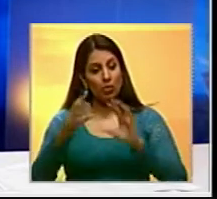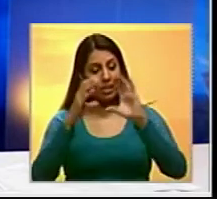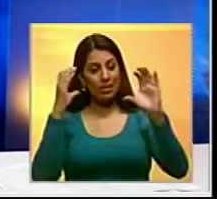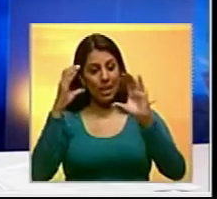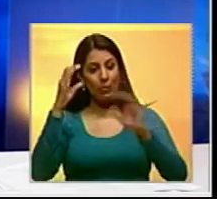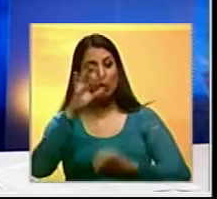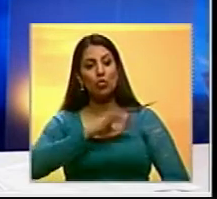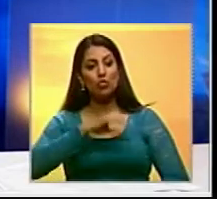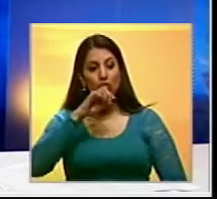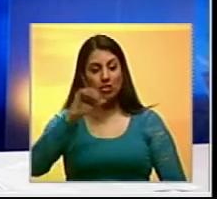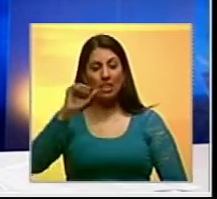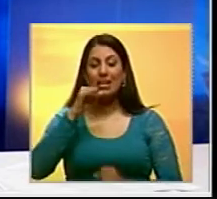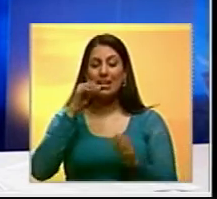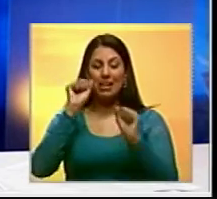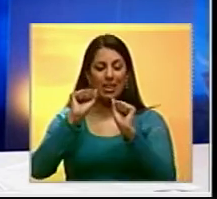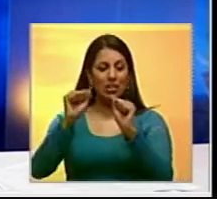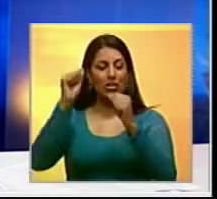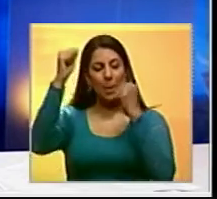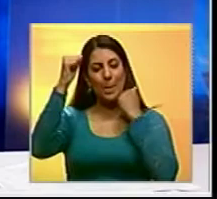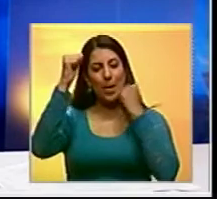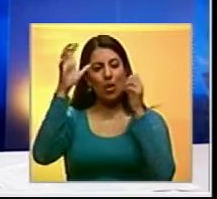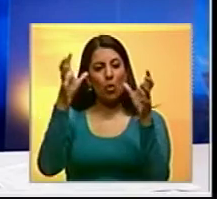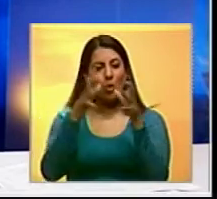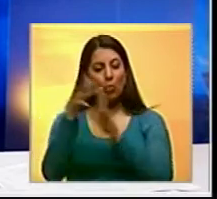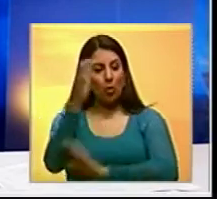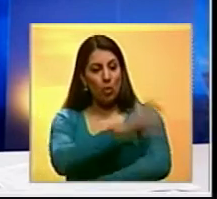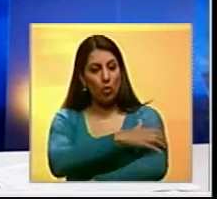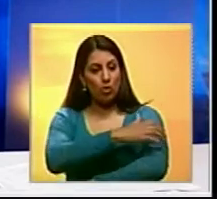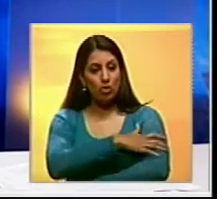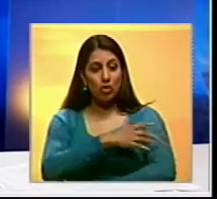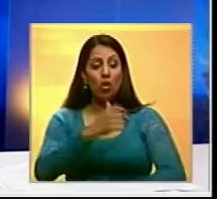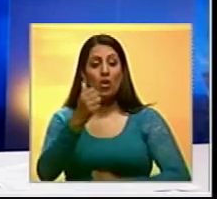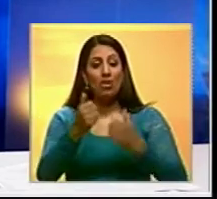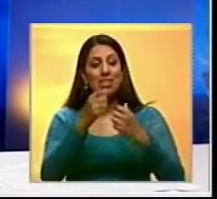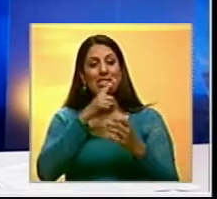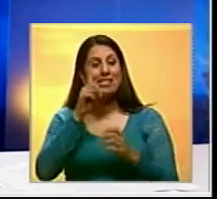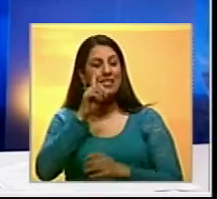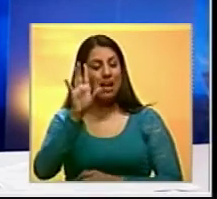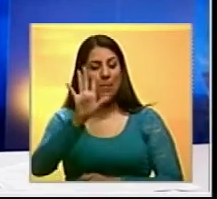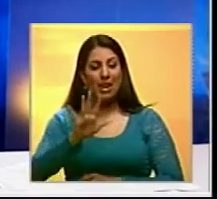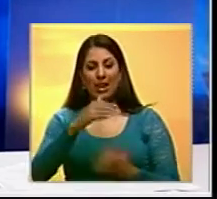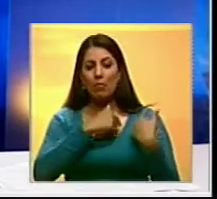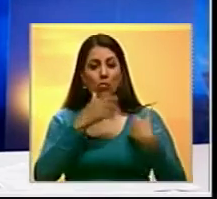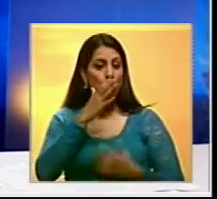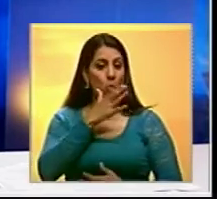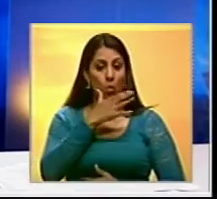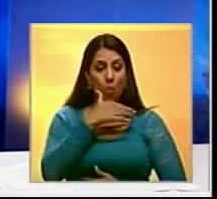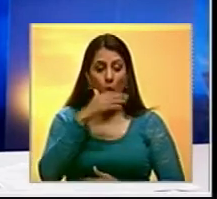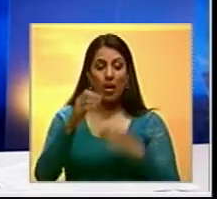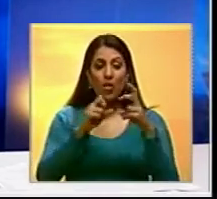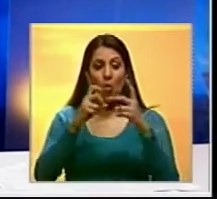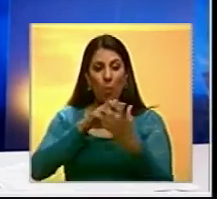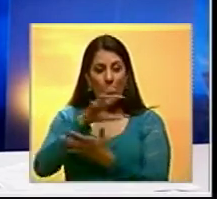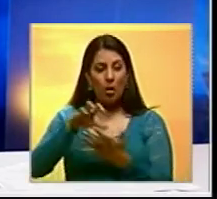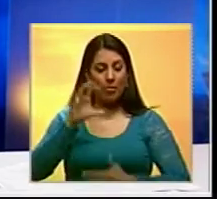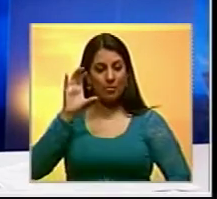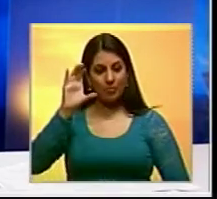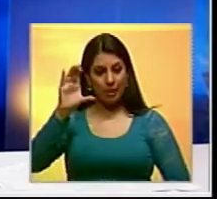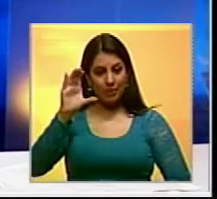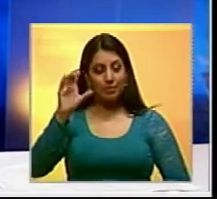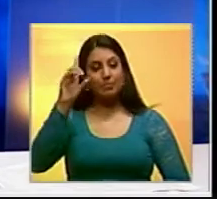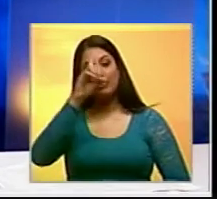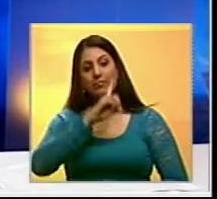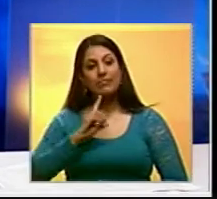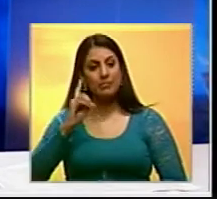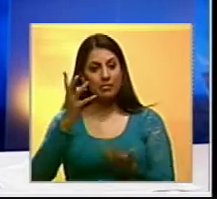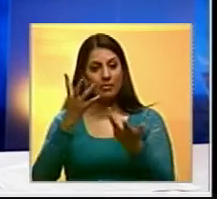Transportistas socialistas rechazan llamado a paro de sectores opositores de Volante que califican irresponsable para generar caos en el país. Diana Vázquez